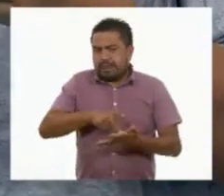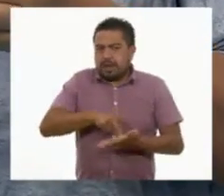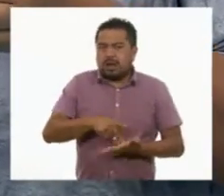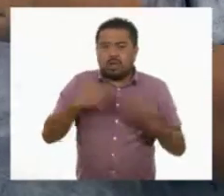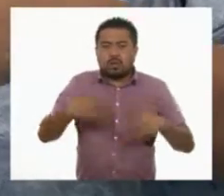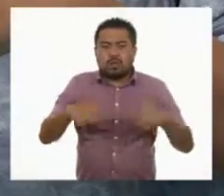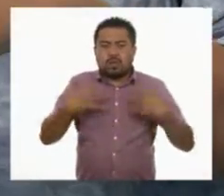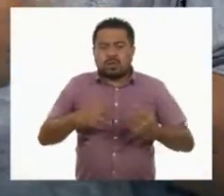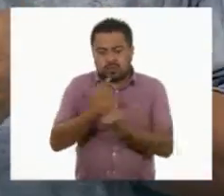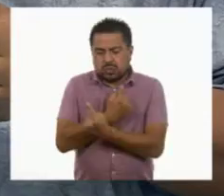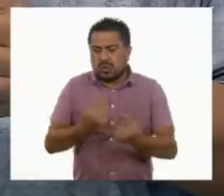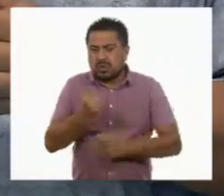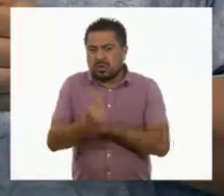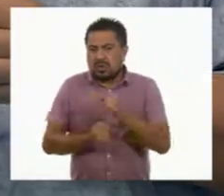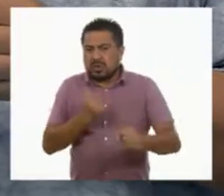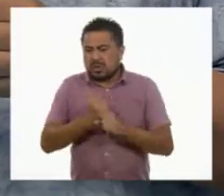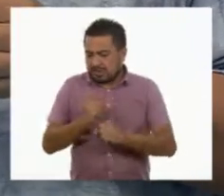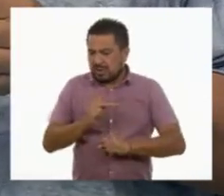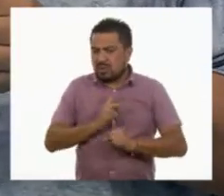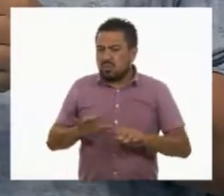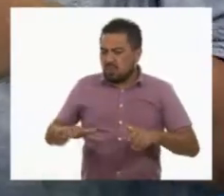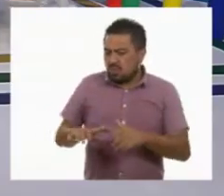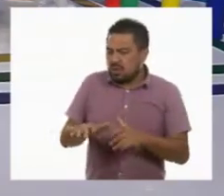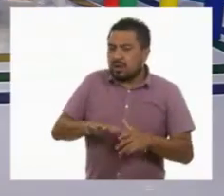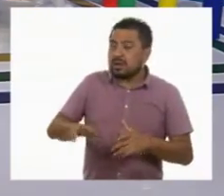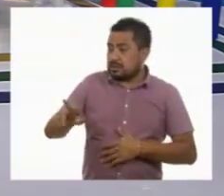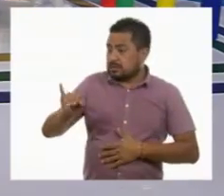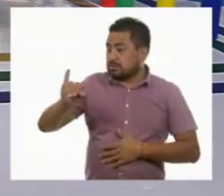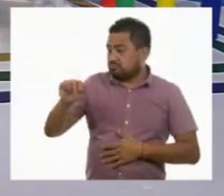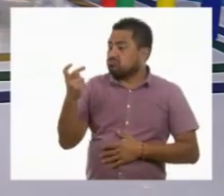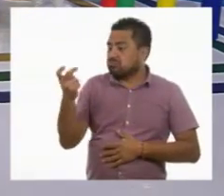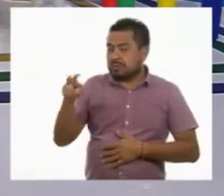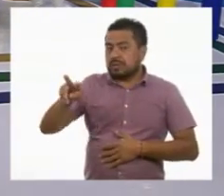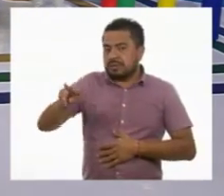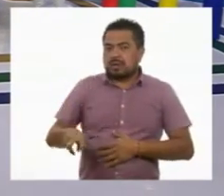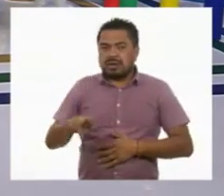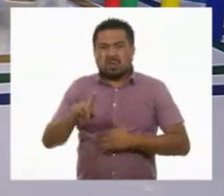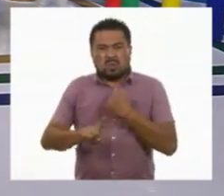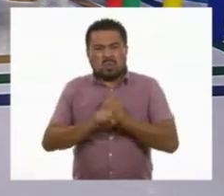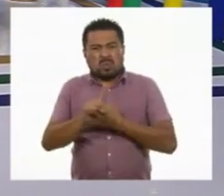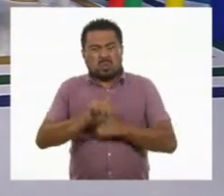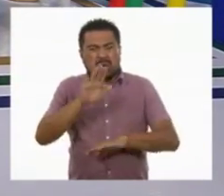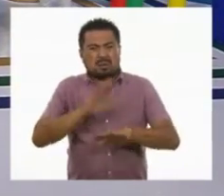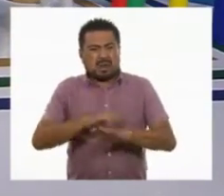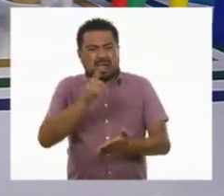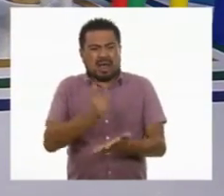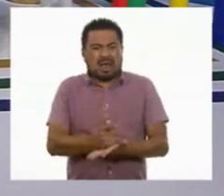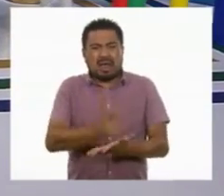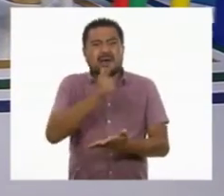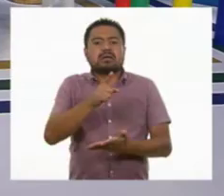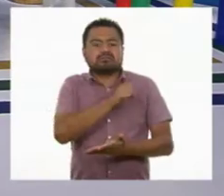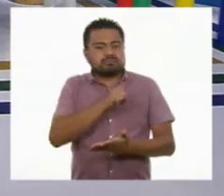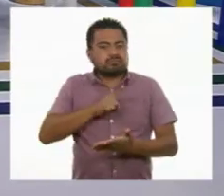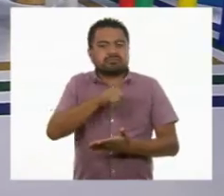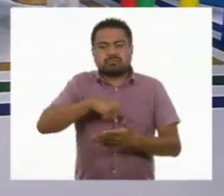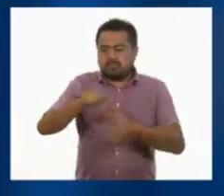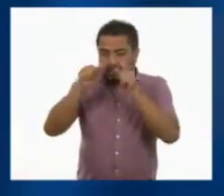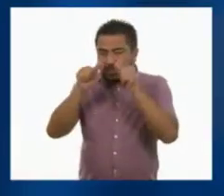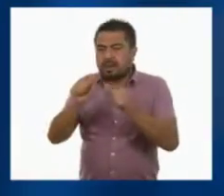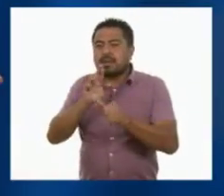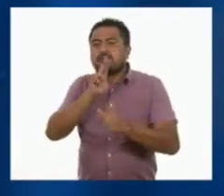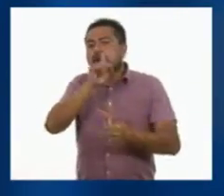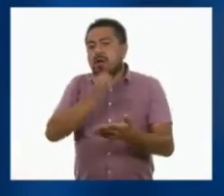de niños y niñas de nuestra edad. Es cierto. Ese es un problema muy grave que debemos de atender de inmediato, tomando las